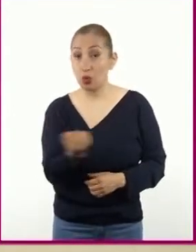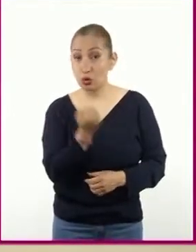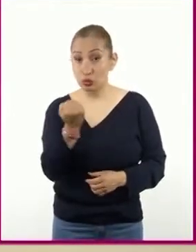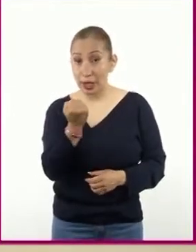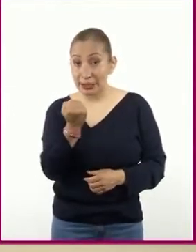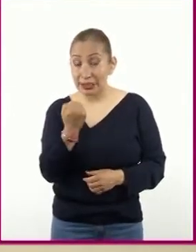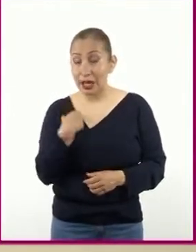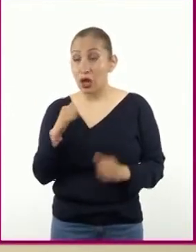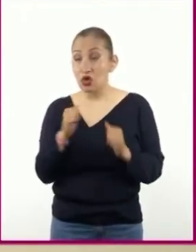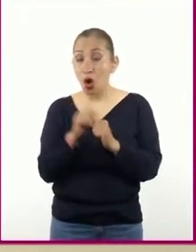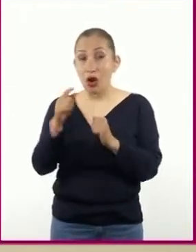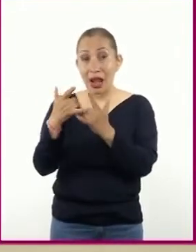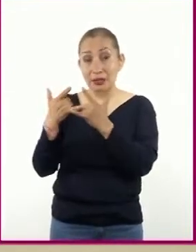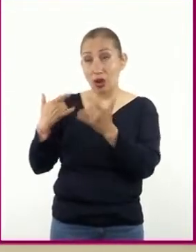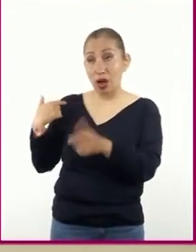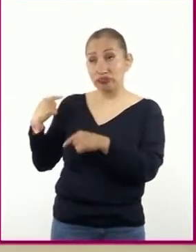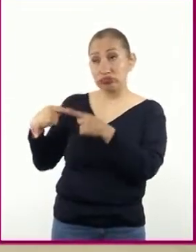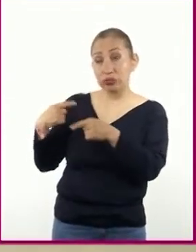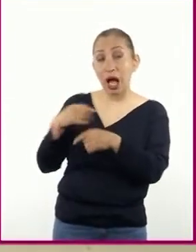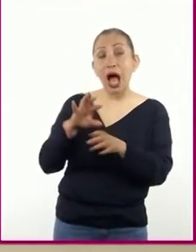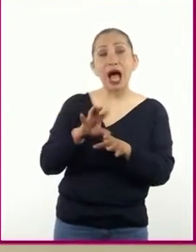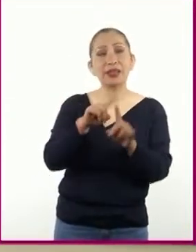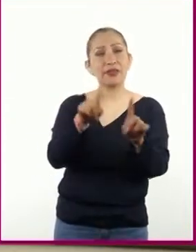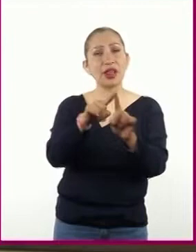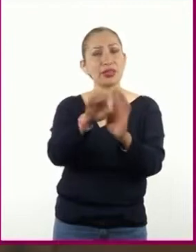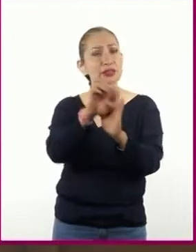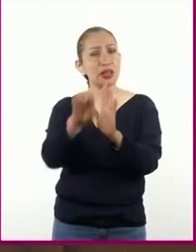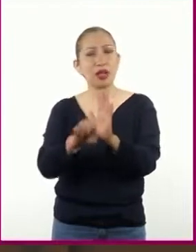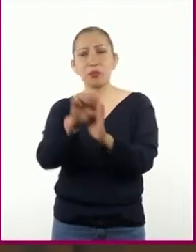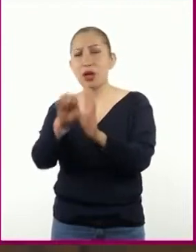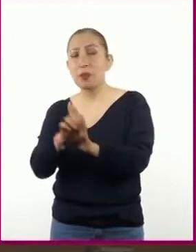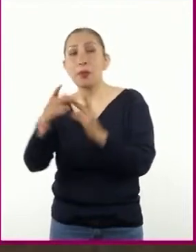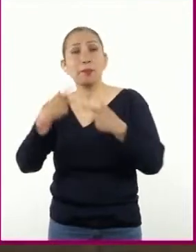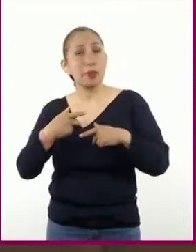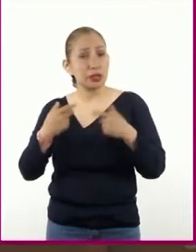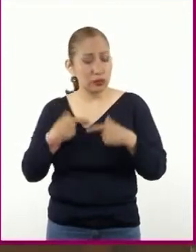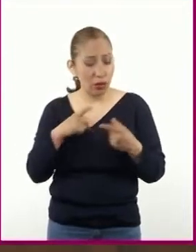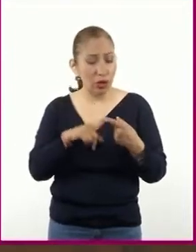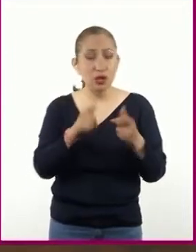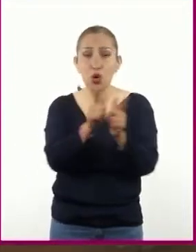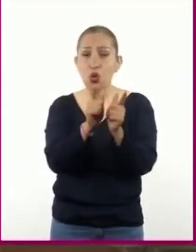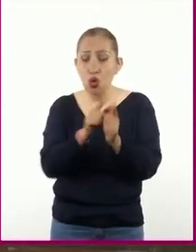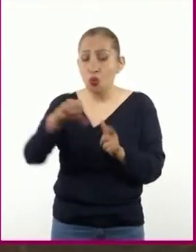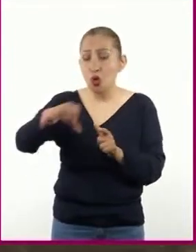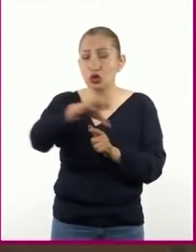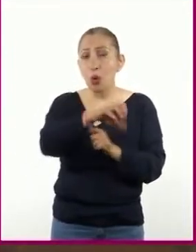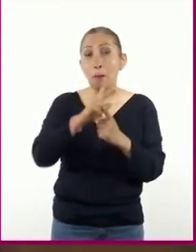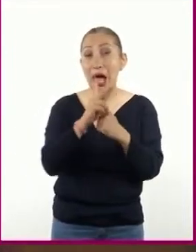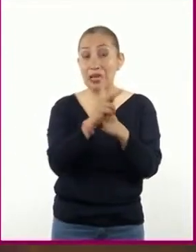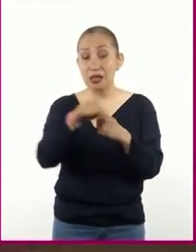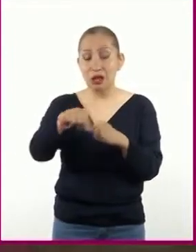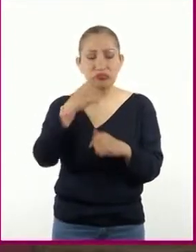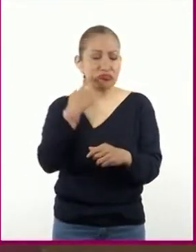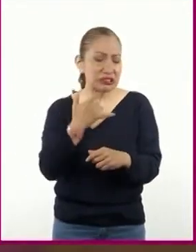Afortunadamente, a través de la historia hay múltiples ejemplos de personas, grupos y naciones que han luchado para vivir en